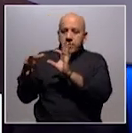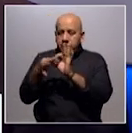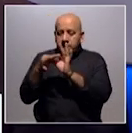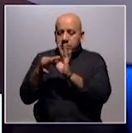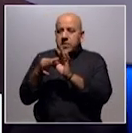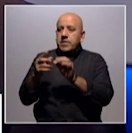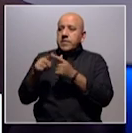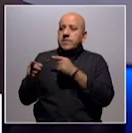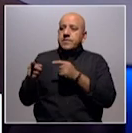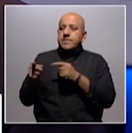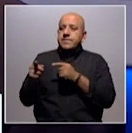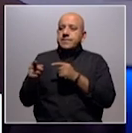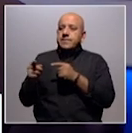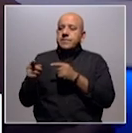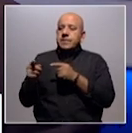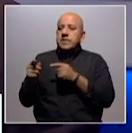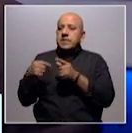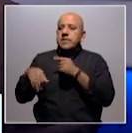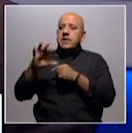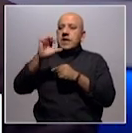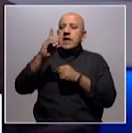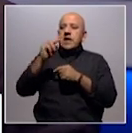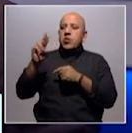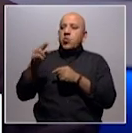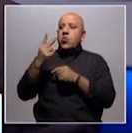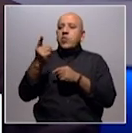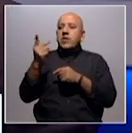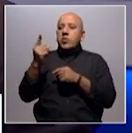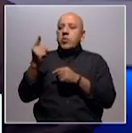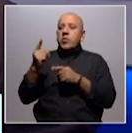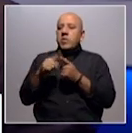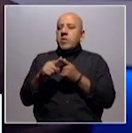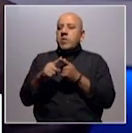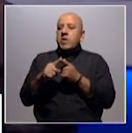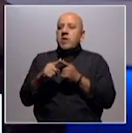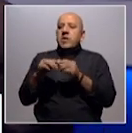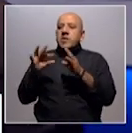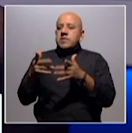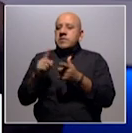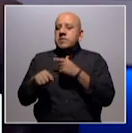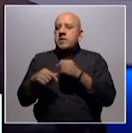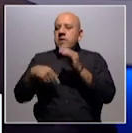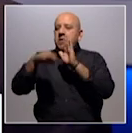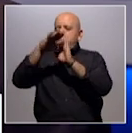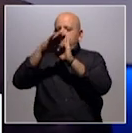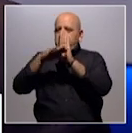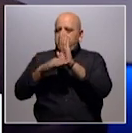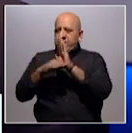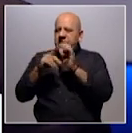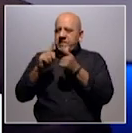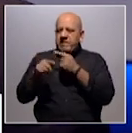a hay 221 por ejemplo que es como un mojón programático